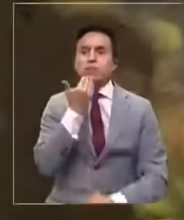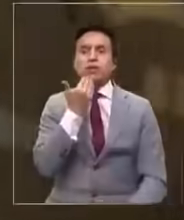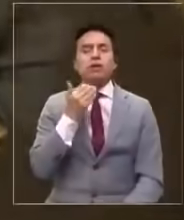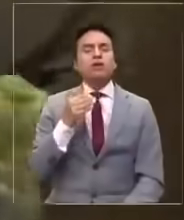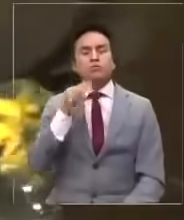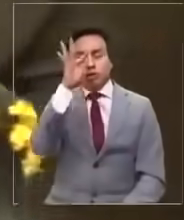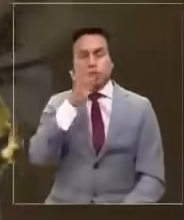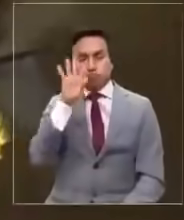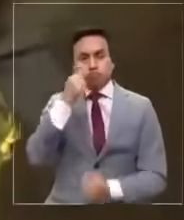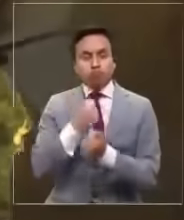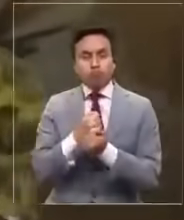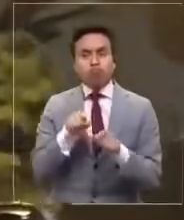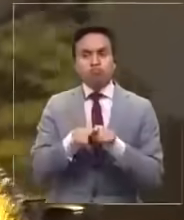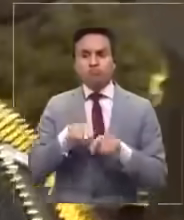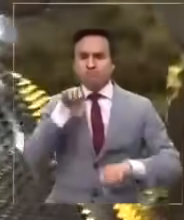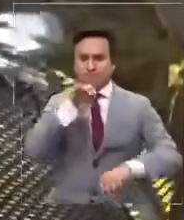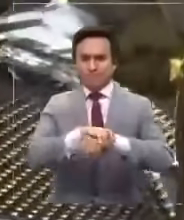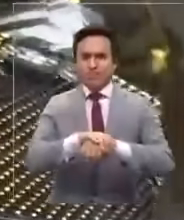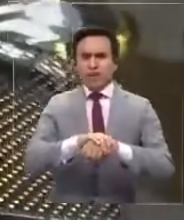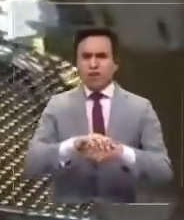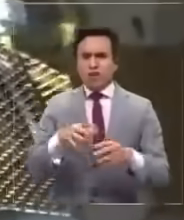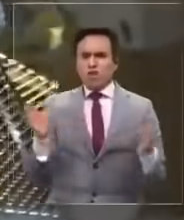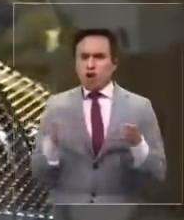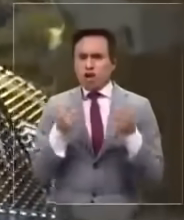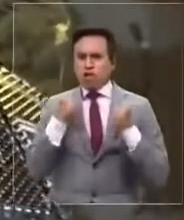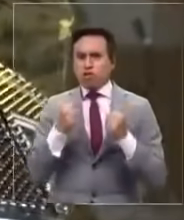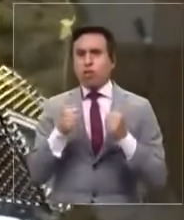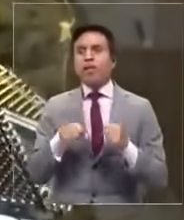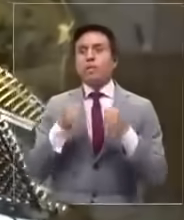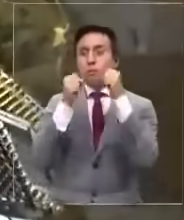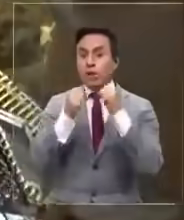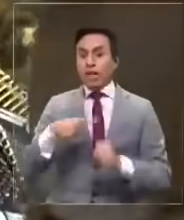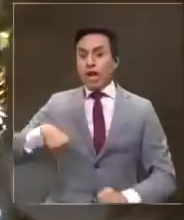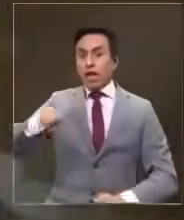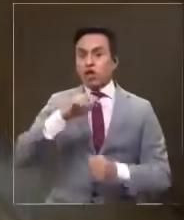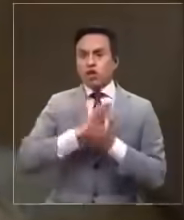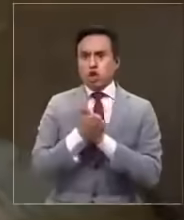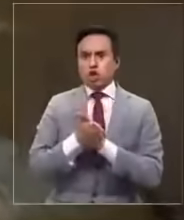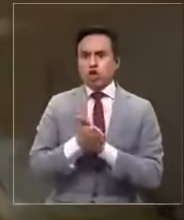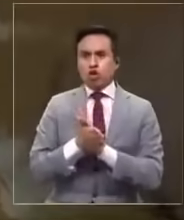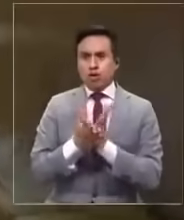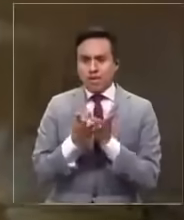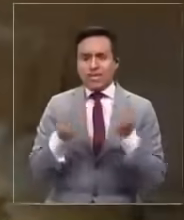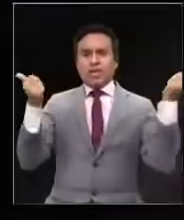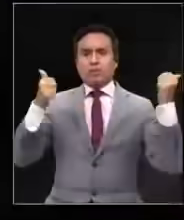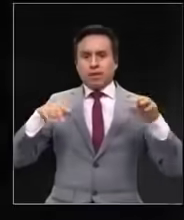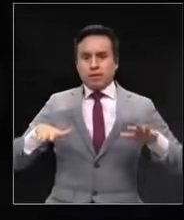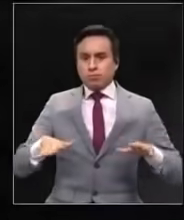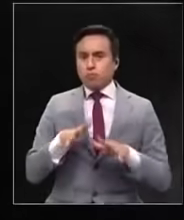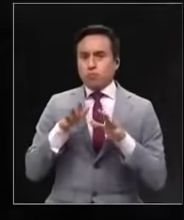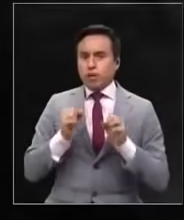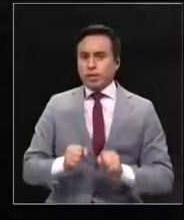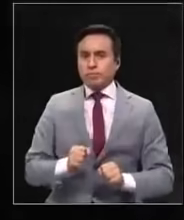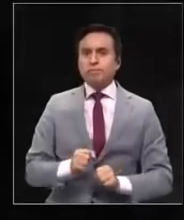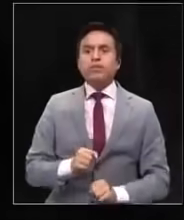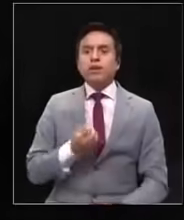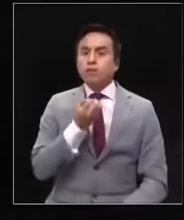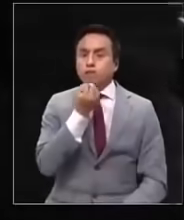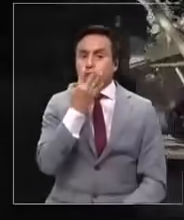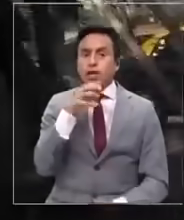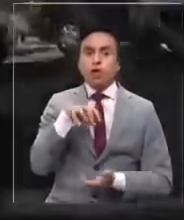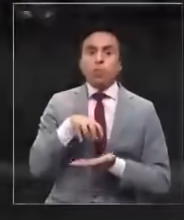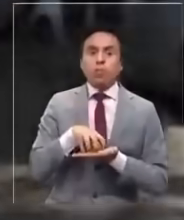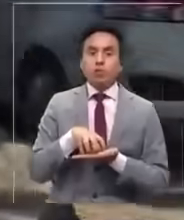policiales detienen a delincuentes catalogados como violentos y que por lo mismo son capaces de todo a la hora de escapar. Llegamos hasta la comuna de La Florida, ¿no es